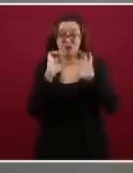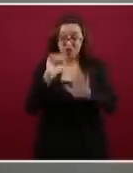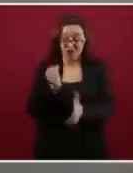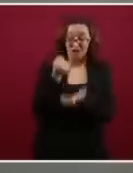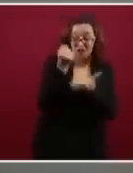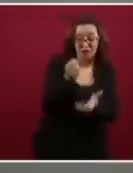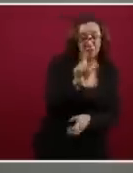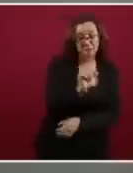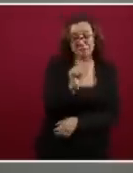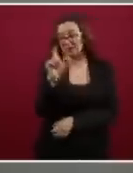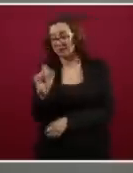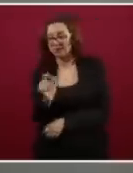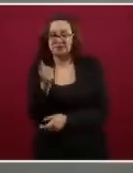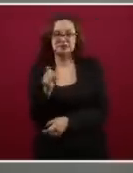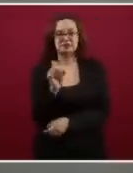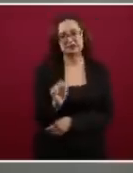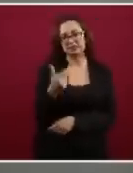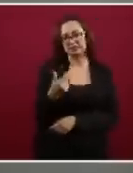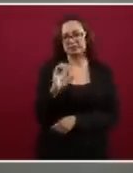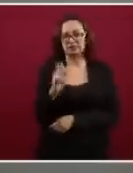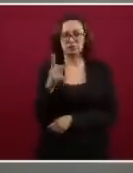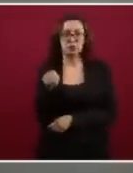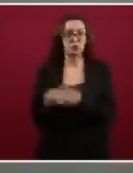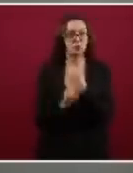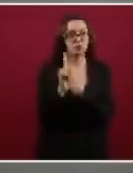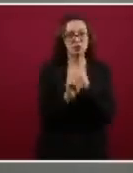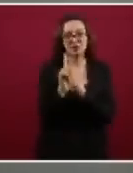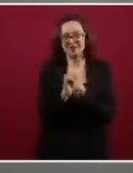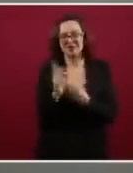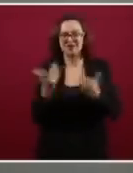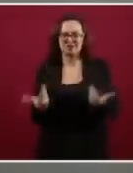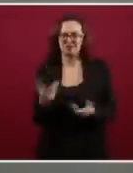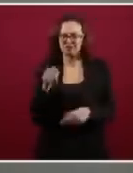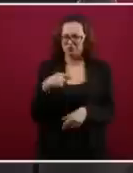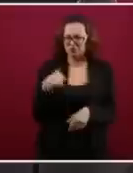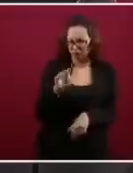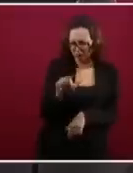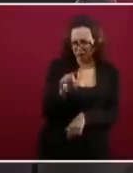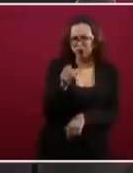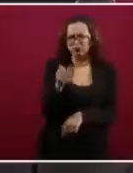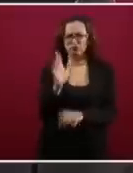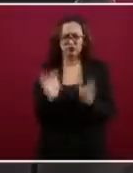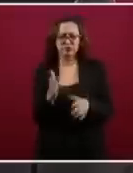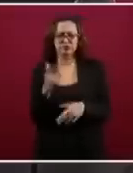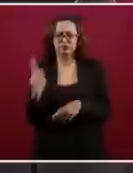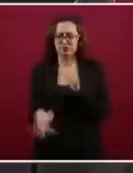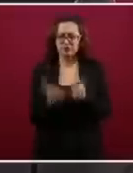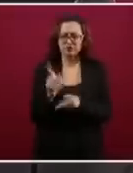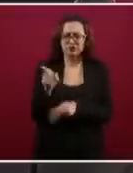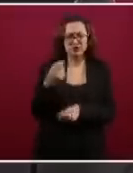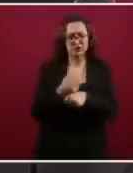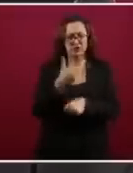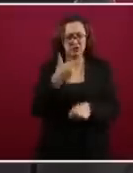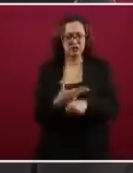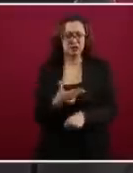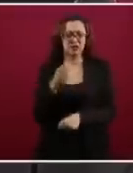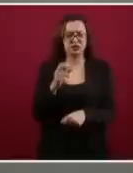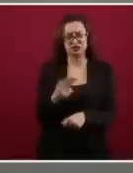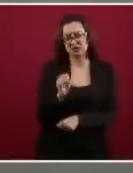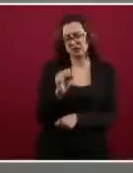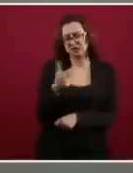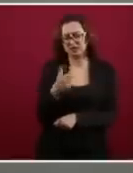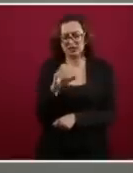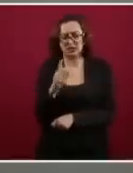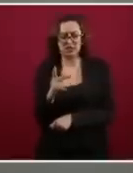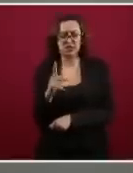Público. Aquí ya mi primera pregunta: ¿usted ya platicó o ya le giró instrucciones directas a Arturo Herrera en Hacienda para que se